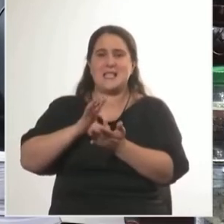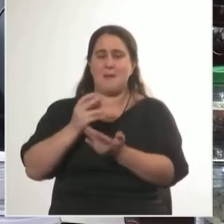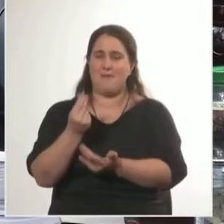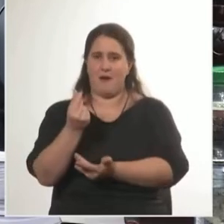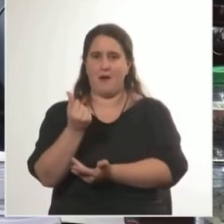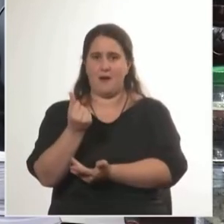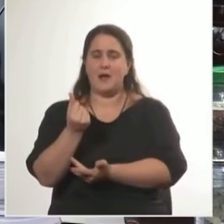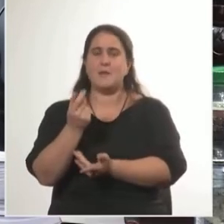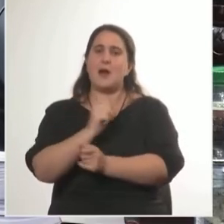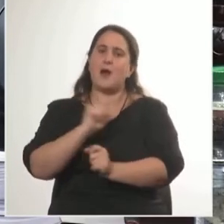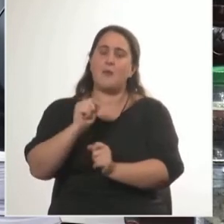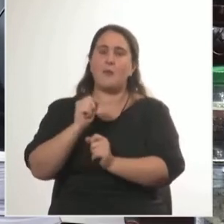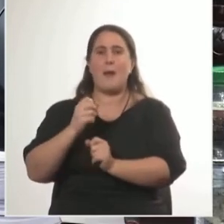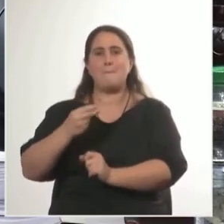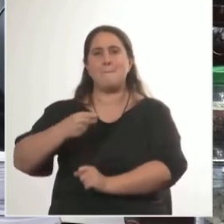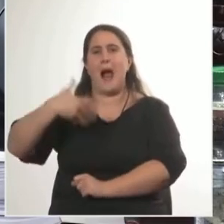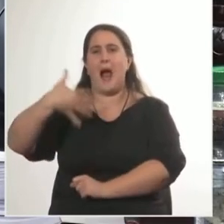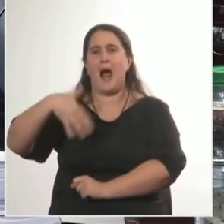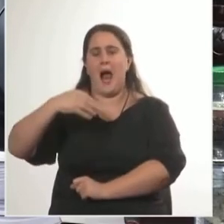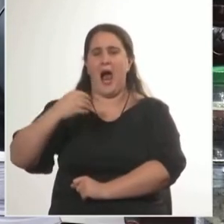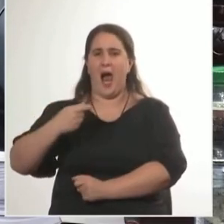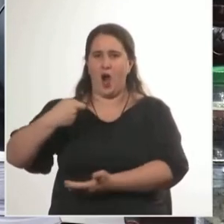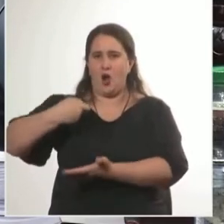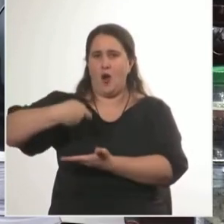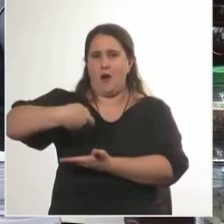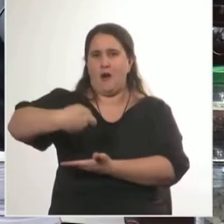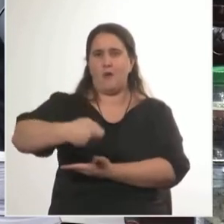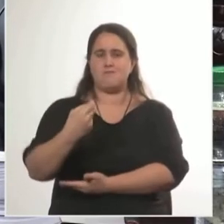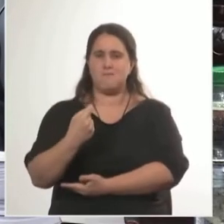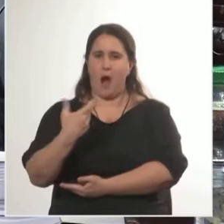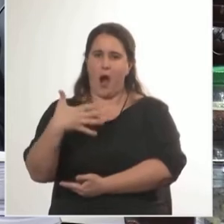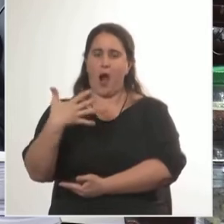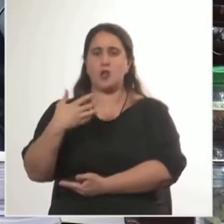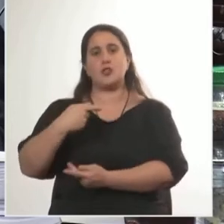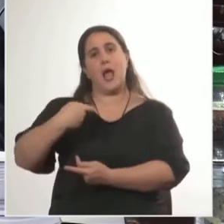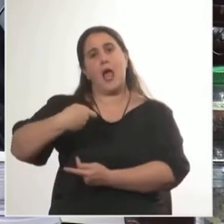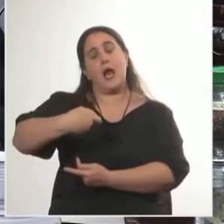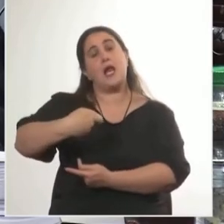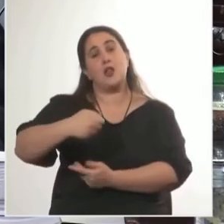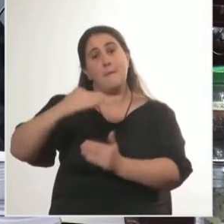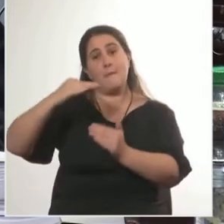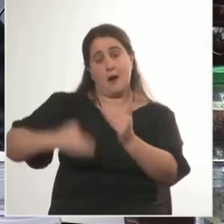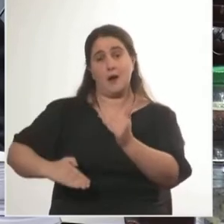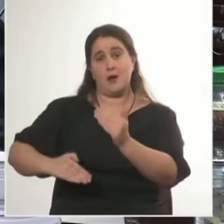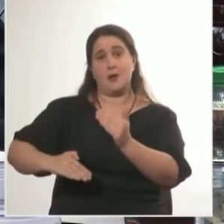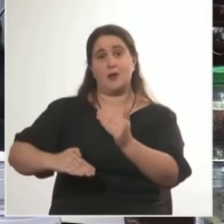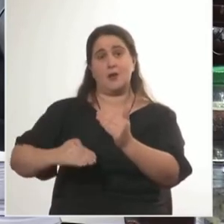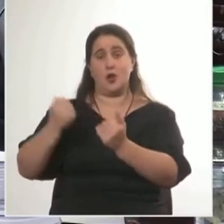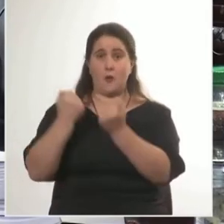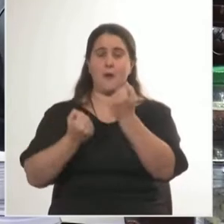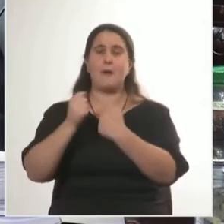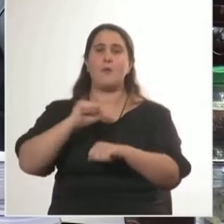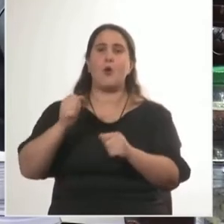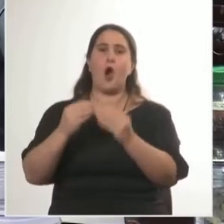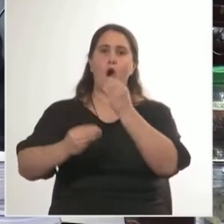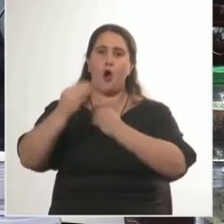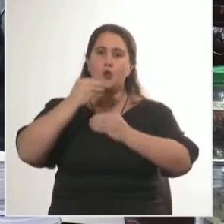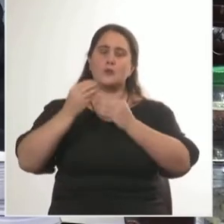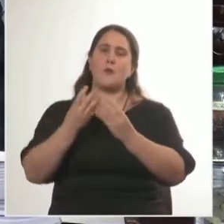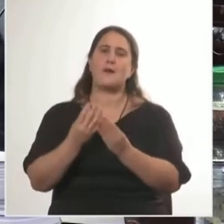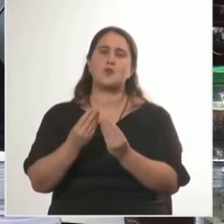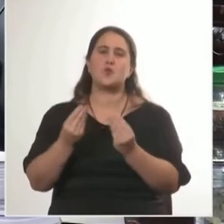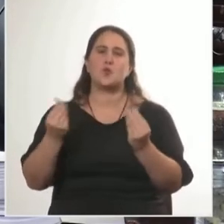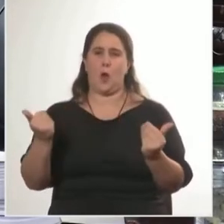financiero para encarecer el crédito y que haya menos crédito en la economía para que el consumo se